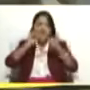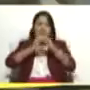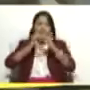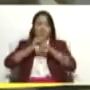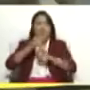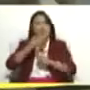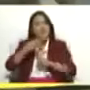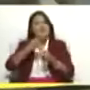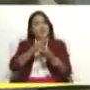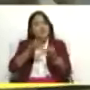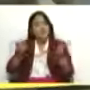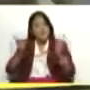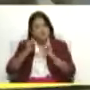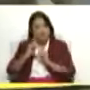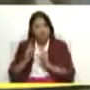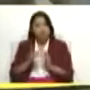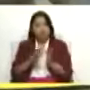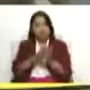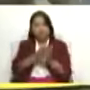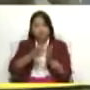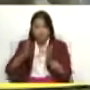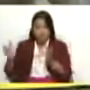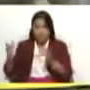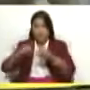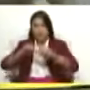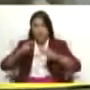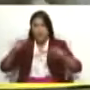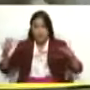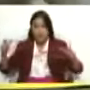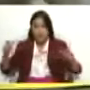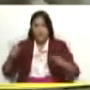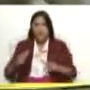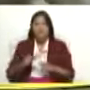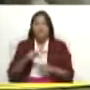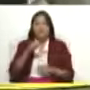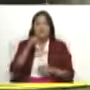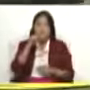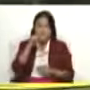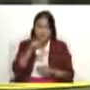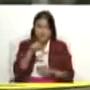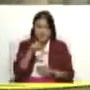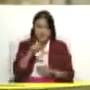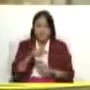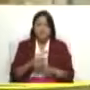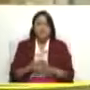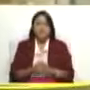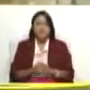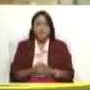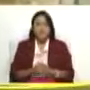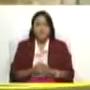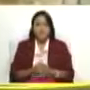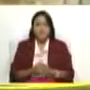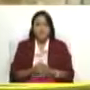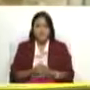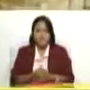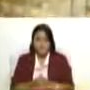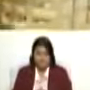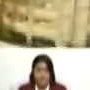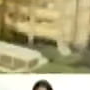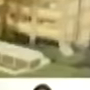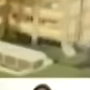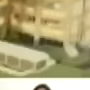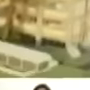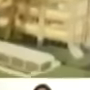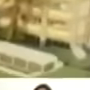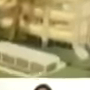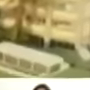jóvenes en su ciclo olímpico de Cara a lo que será la eh justa de París 2024